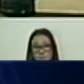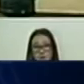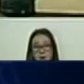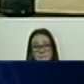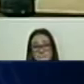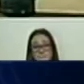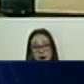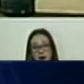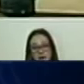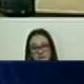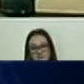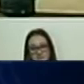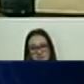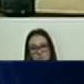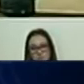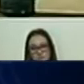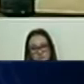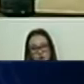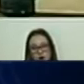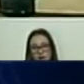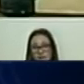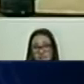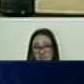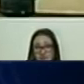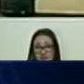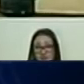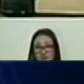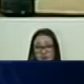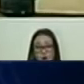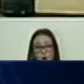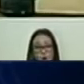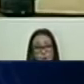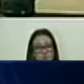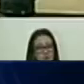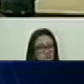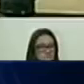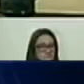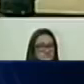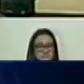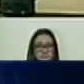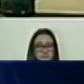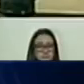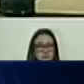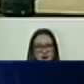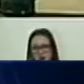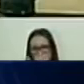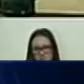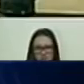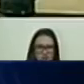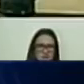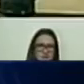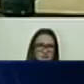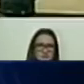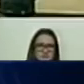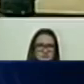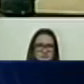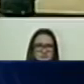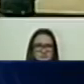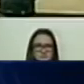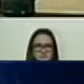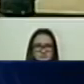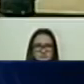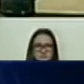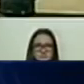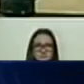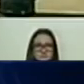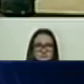tiene 66% de rechazo popular en Argentina. Son los gobiernos más antipopulares, los gobiernos capitalistas de la oligarquía de la región.